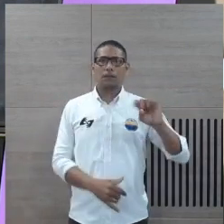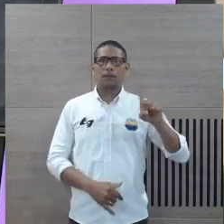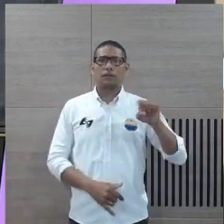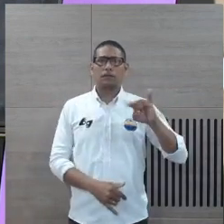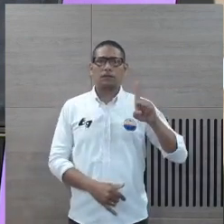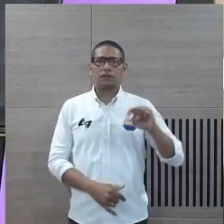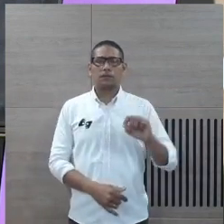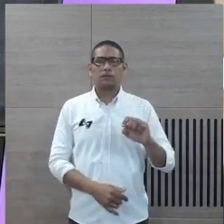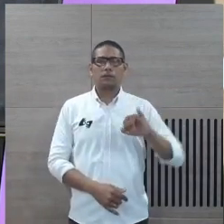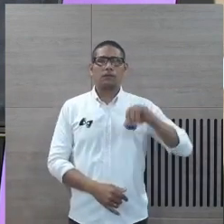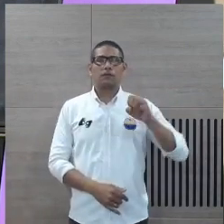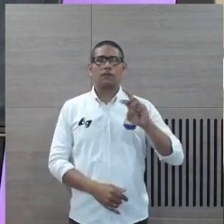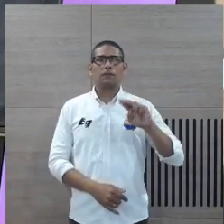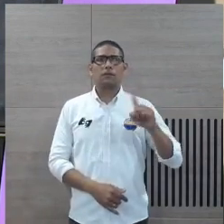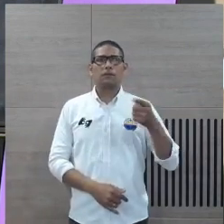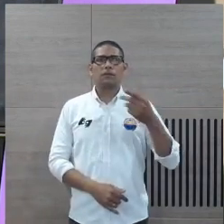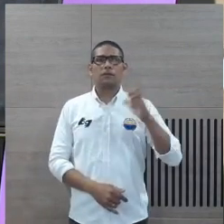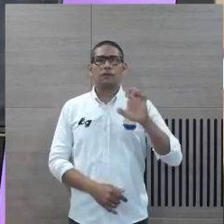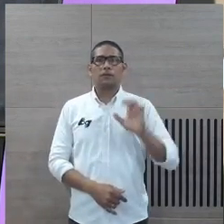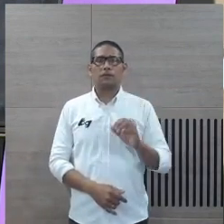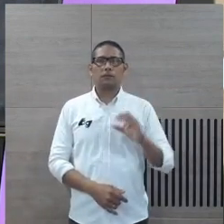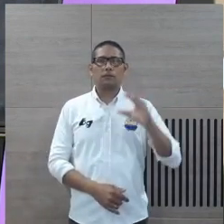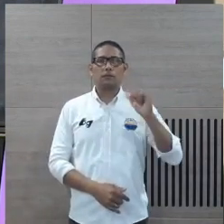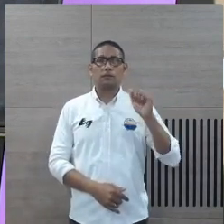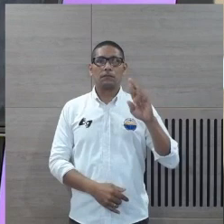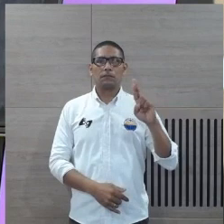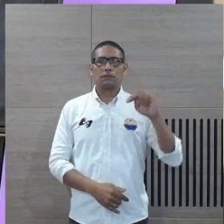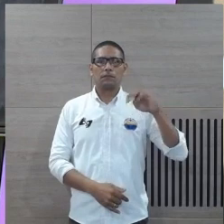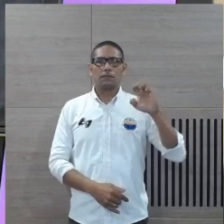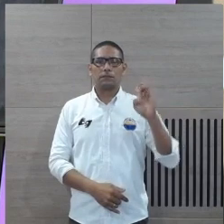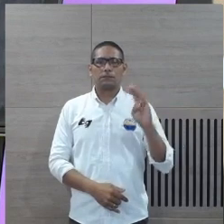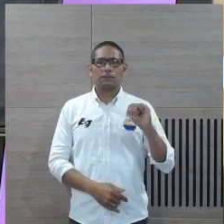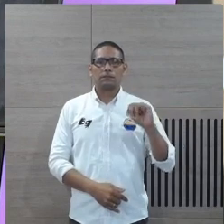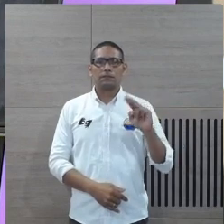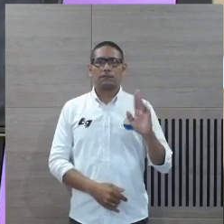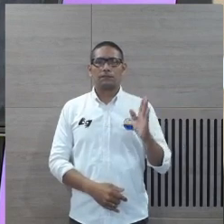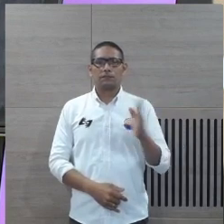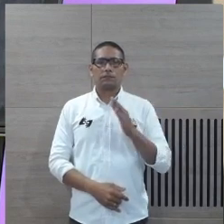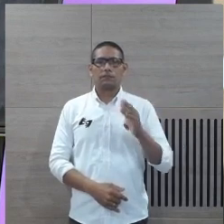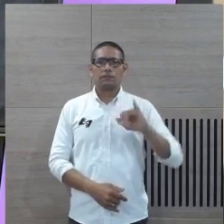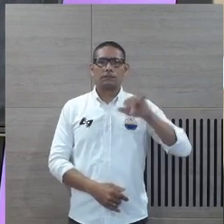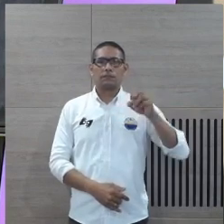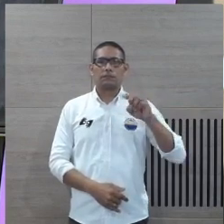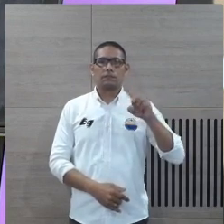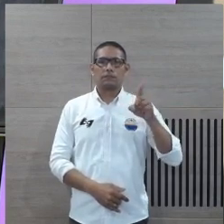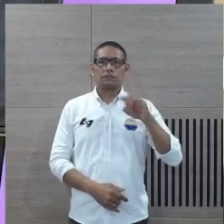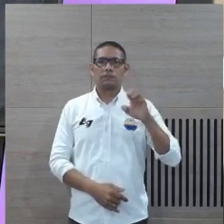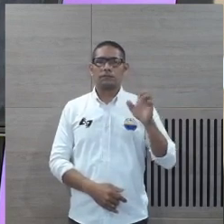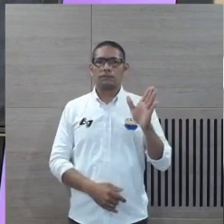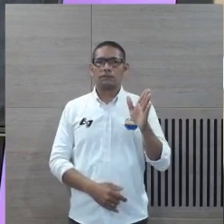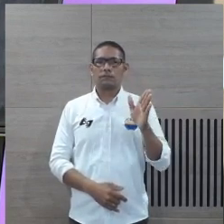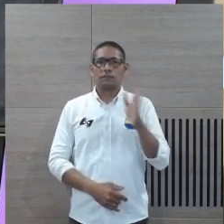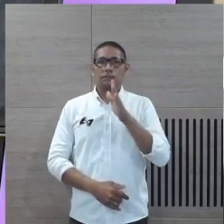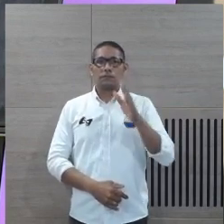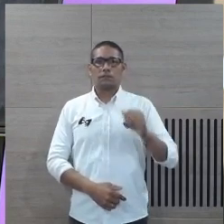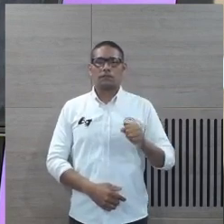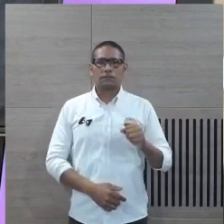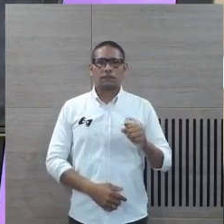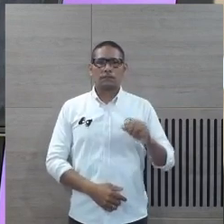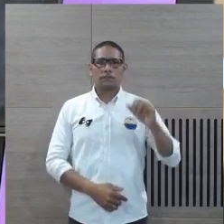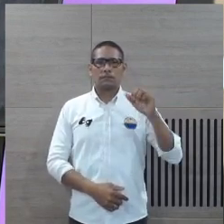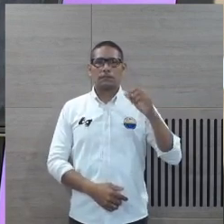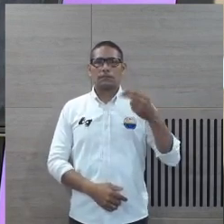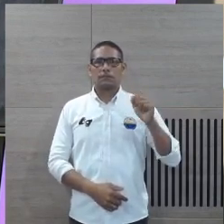Elena Jolianis Balaguera. José Rafael Pérez Blanquicet. Armando Enrique Vives Fuentes. Adriana